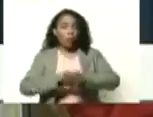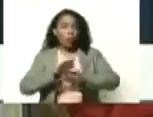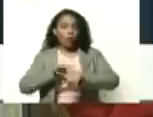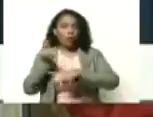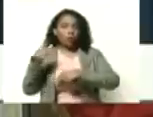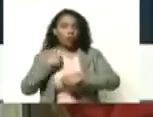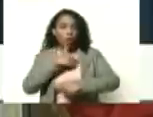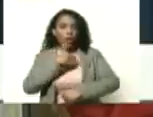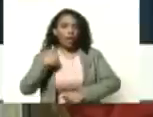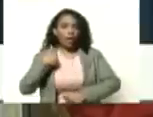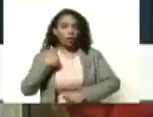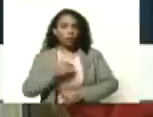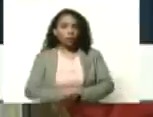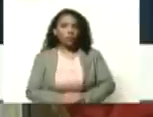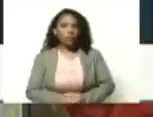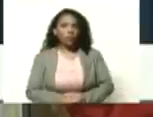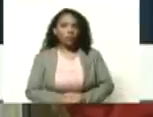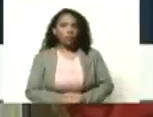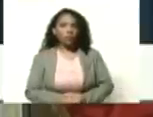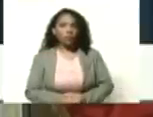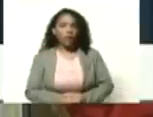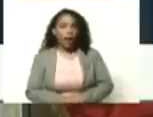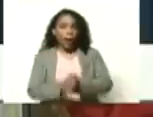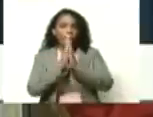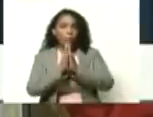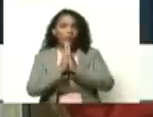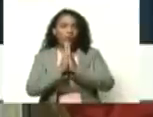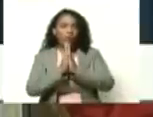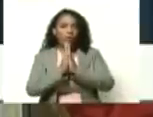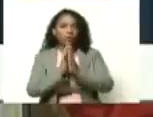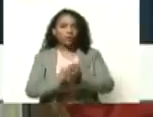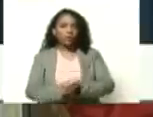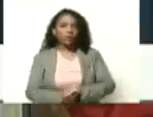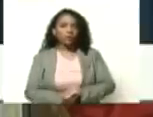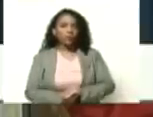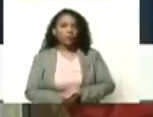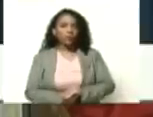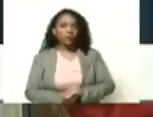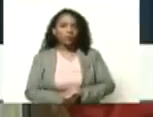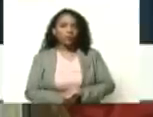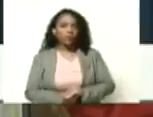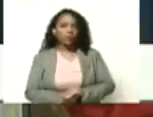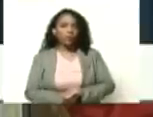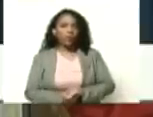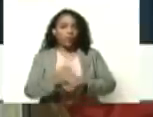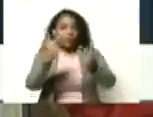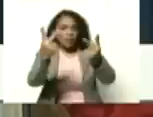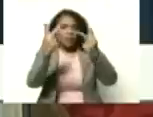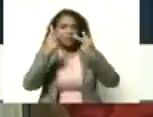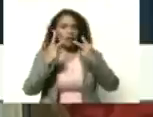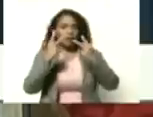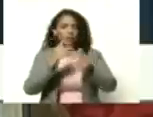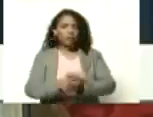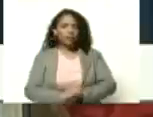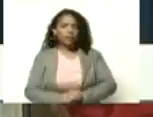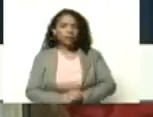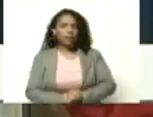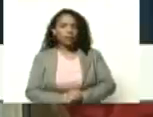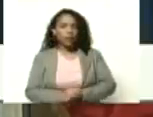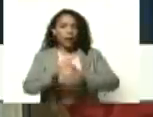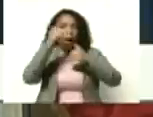quisiera que por favor viésemos con